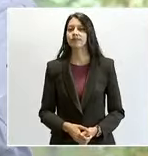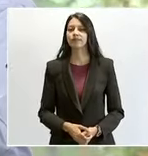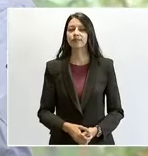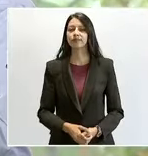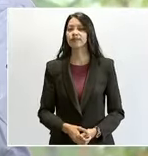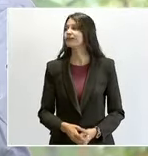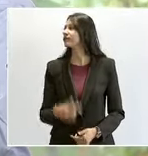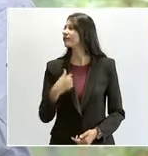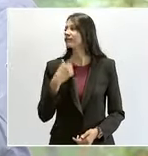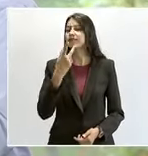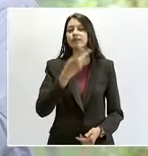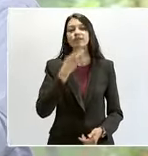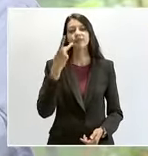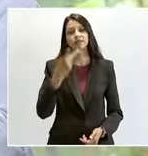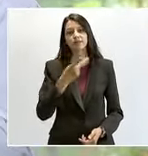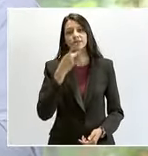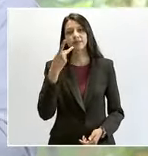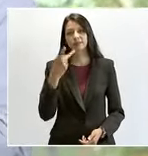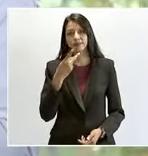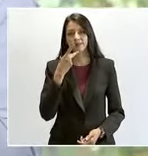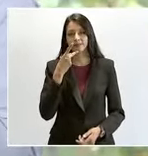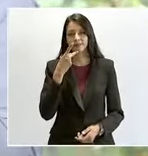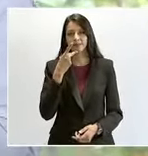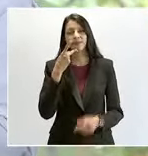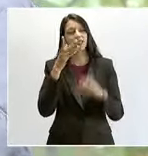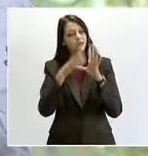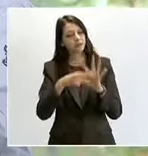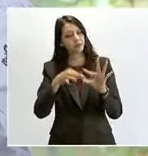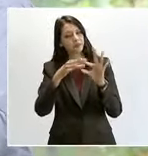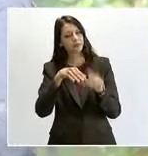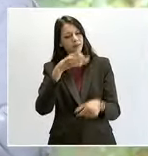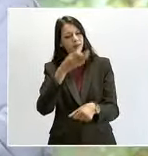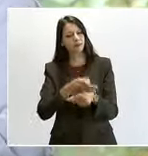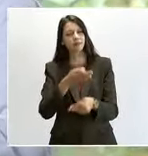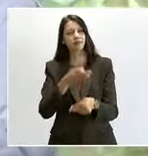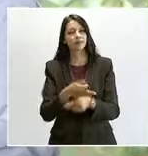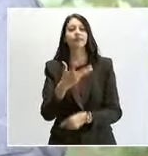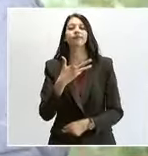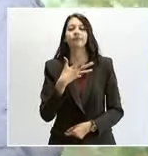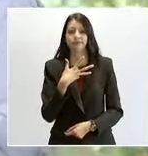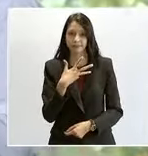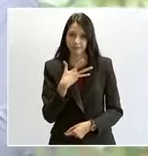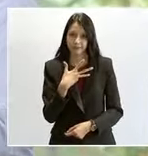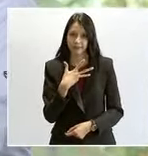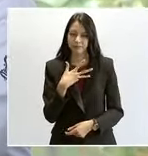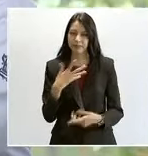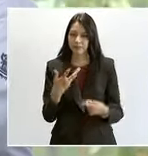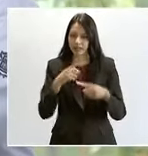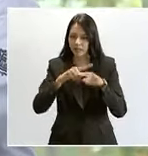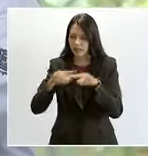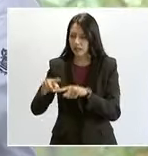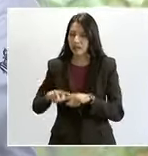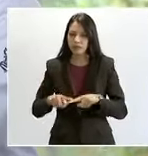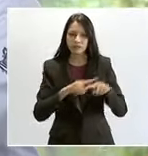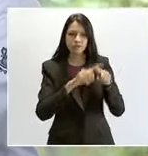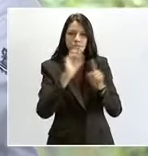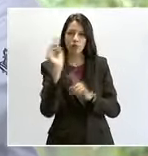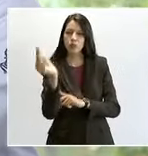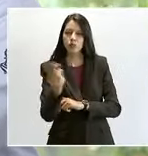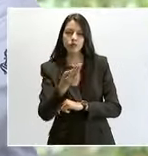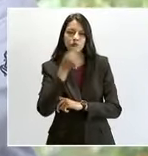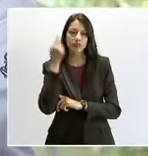comentar que actualmente tenemos varias universidades Benito